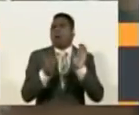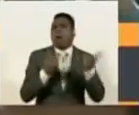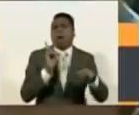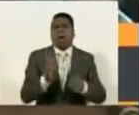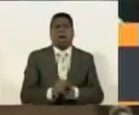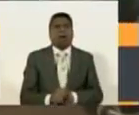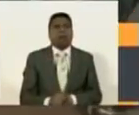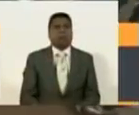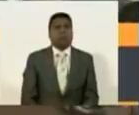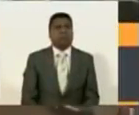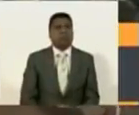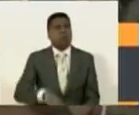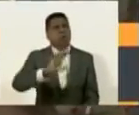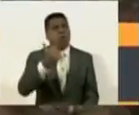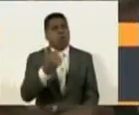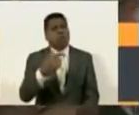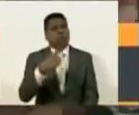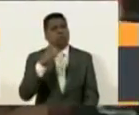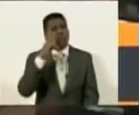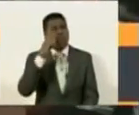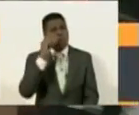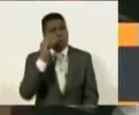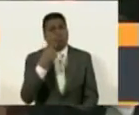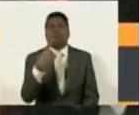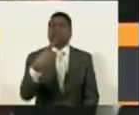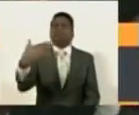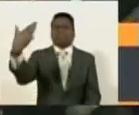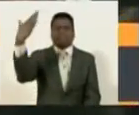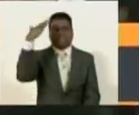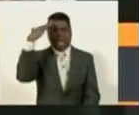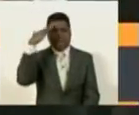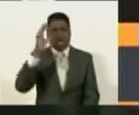Hasta Marco Rubio sacó que él tenía confirmado.